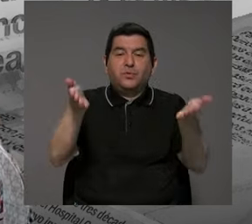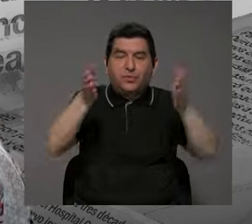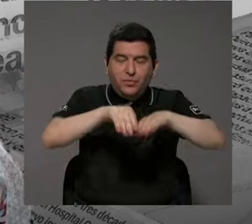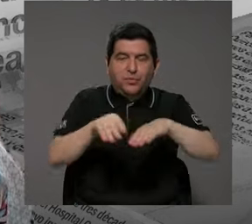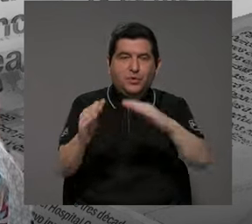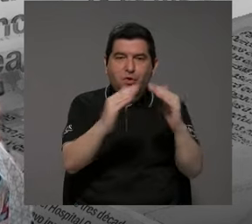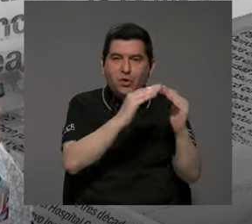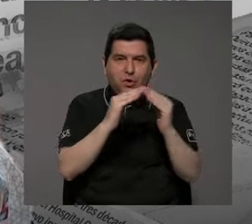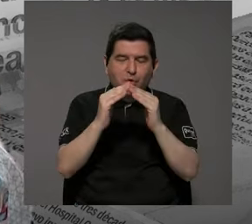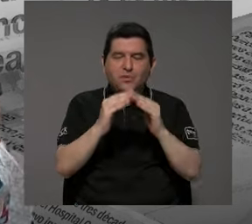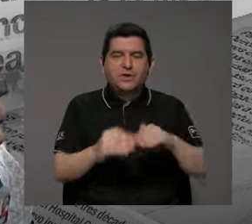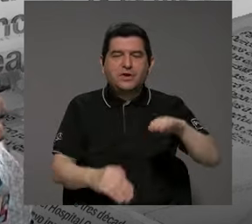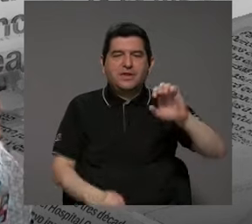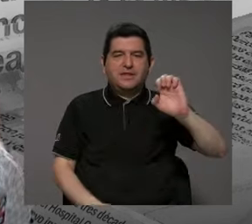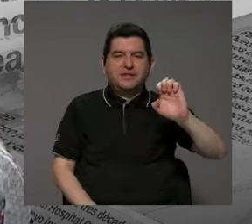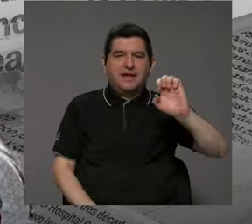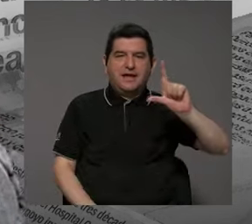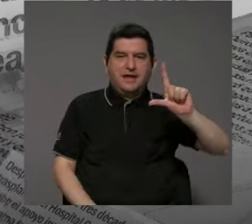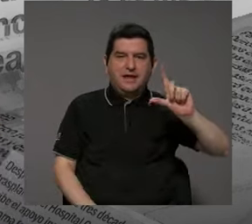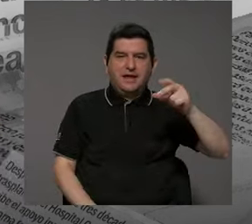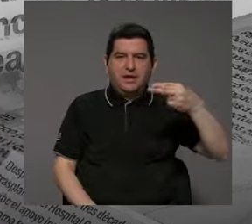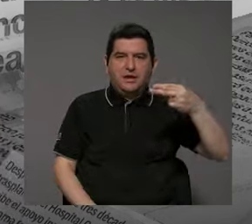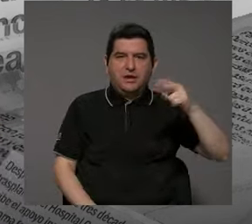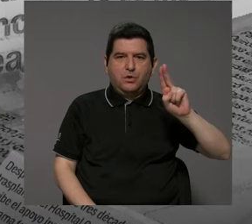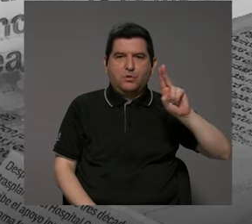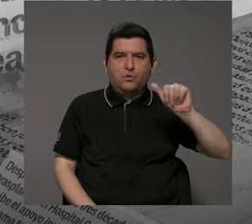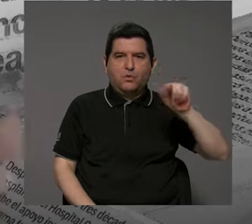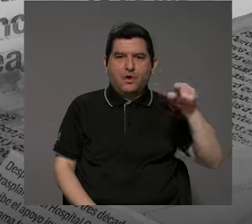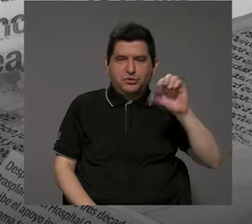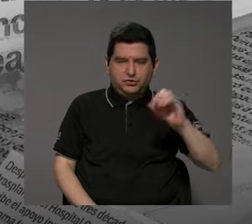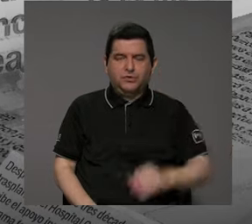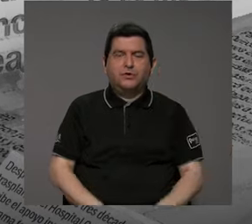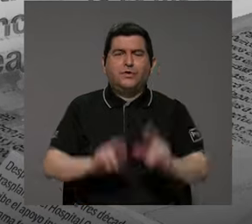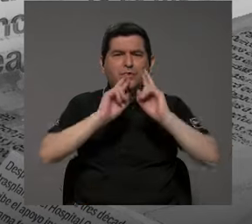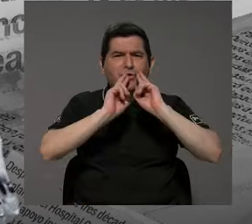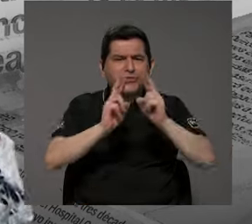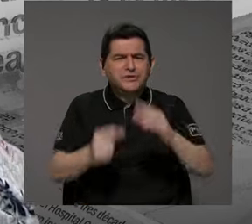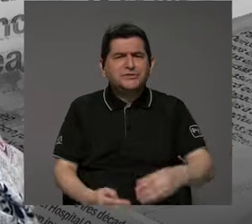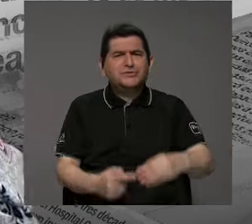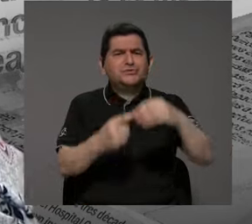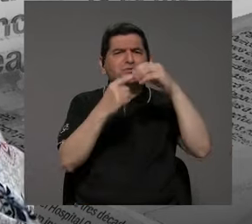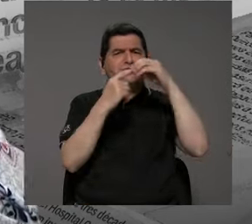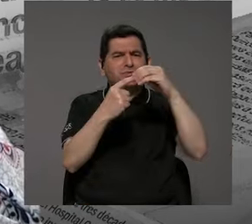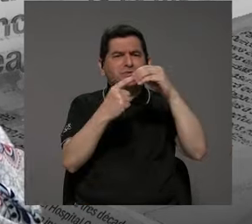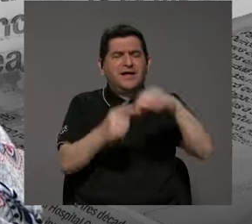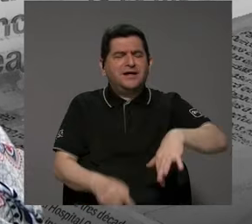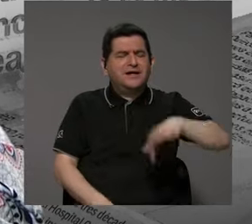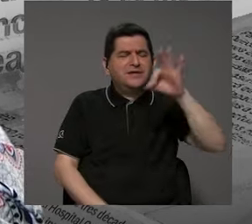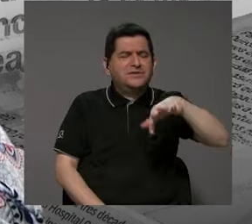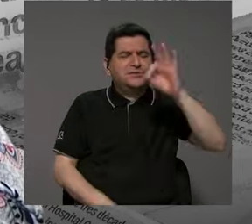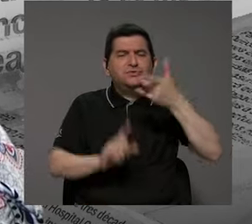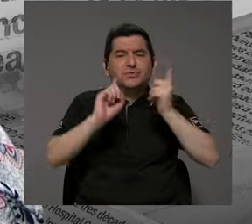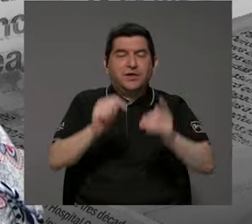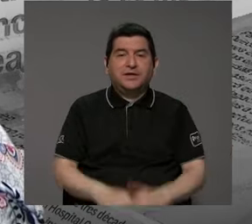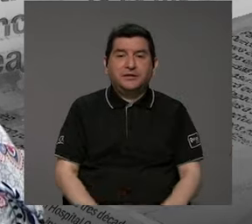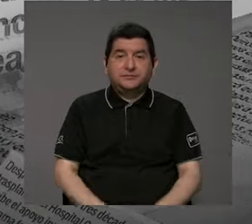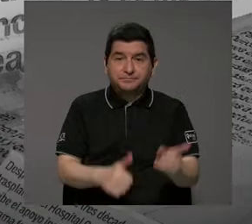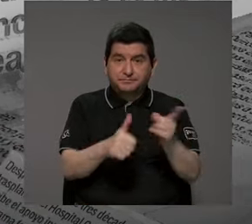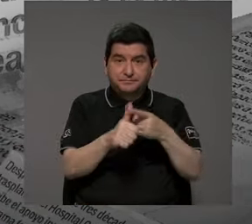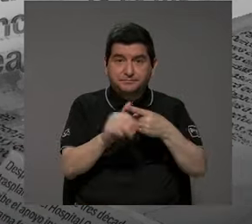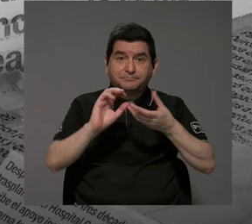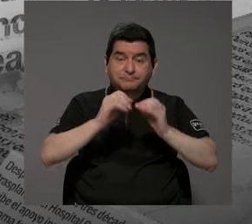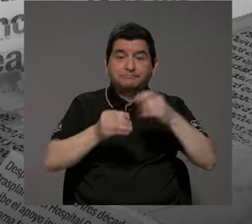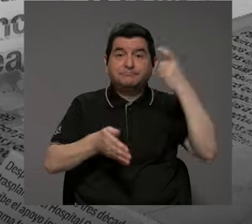la comun unidad del huaso y sus alrededores Cuáles son los resultados principales que obtuvieron ahí sí empiezo por el dato